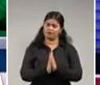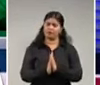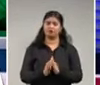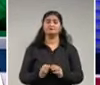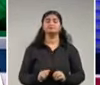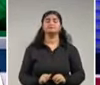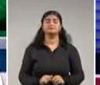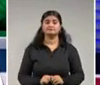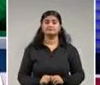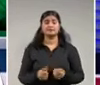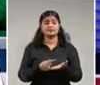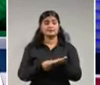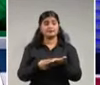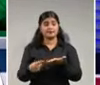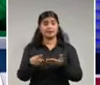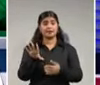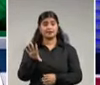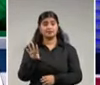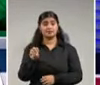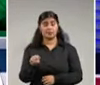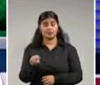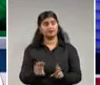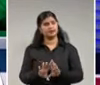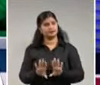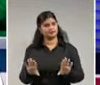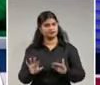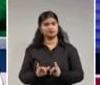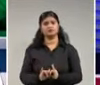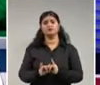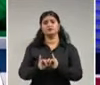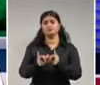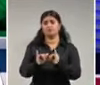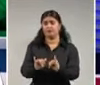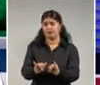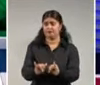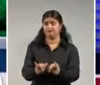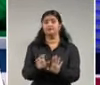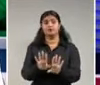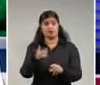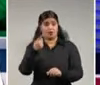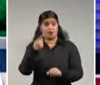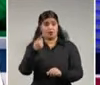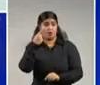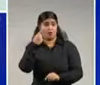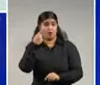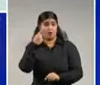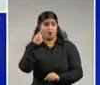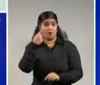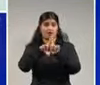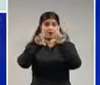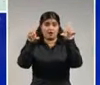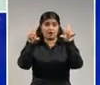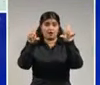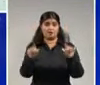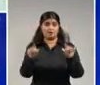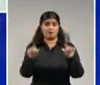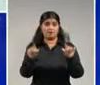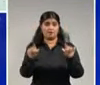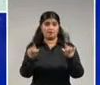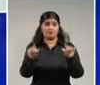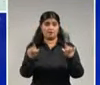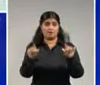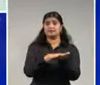la semana 50, como ya había dicho, y ahora vamos a ver los casos autóctonos en el gráfico, por separado, ahí lo